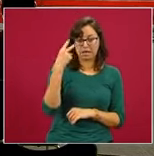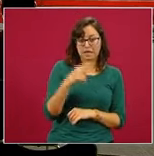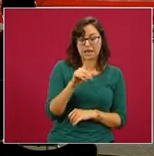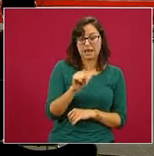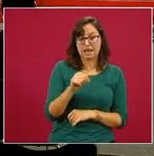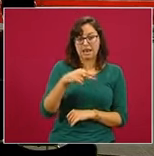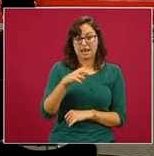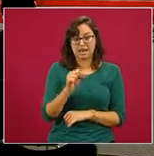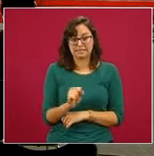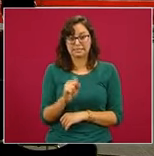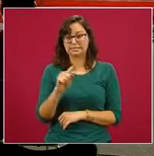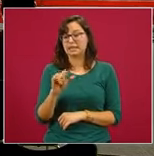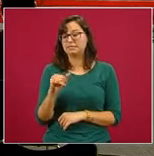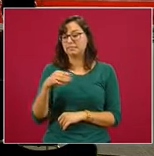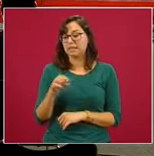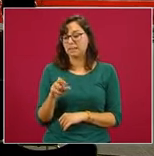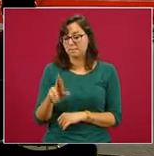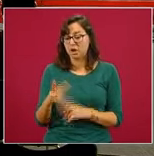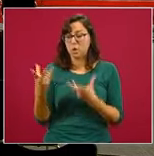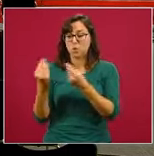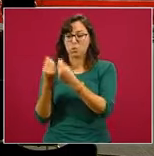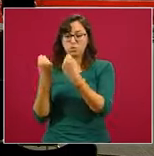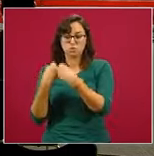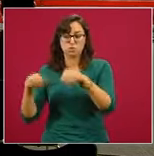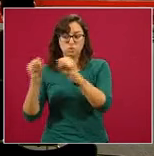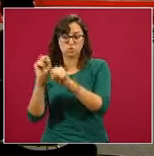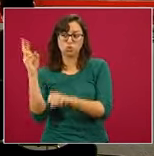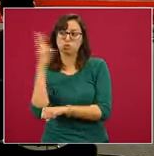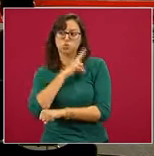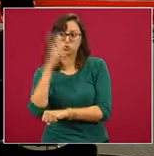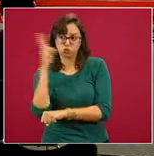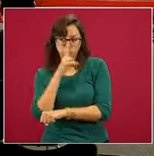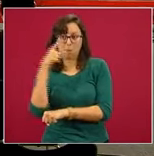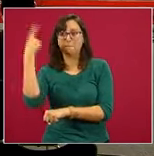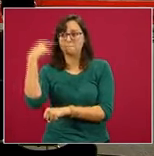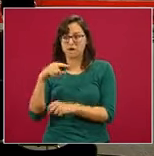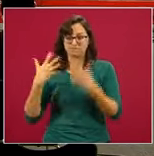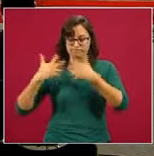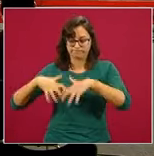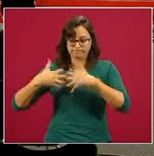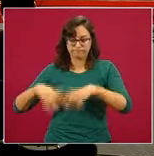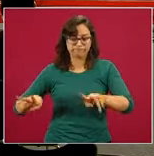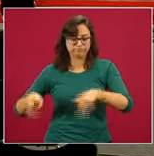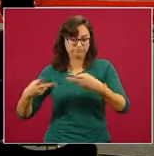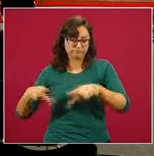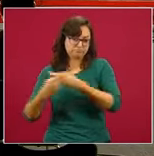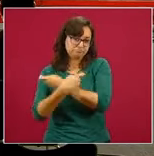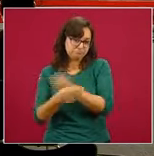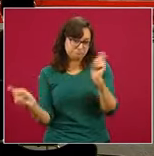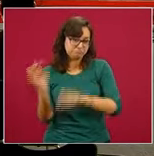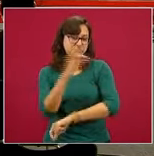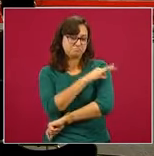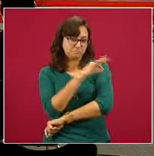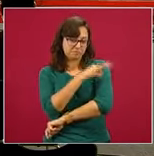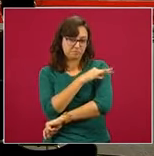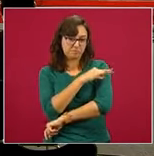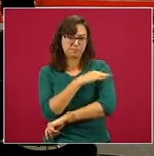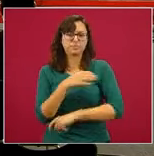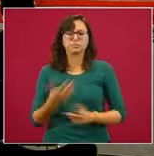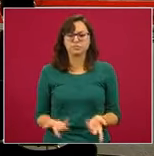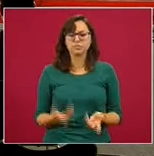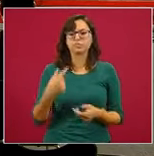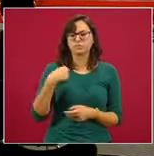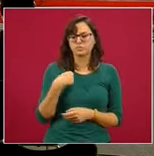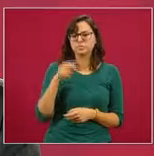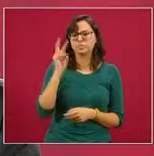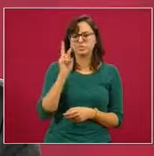Landsteiner, quien se ha asociado con el gobierno ruso para potencialmente ser quien comercialice o distribuya la vacuna. Vi una serie de